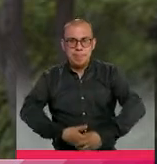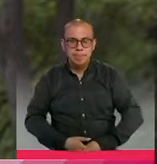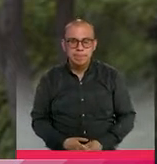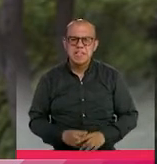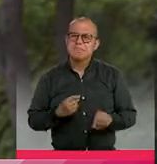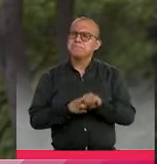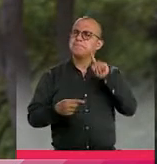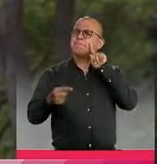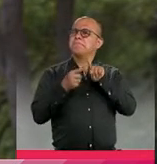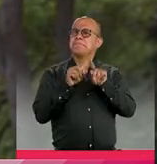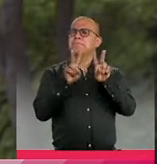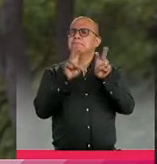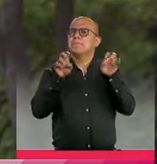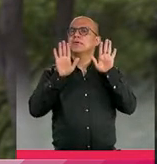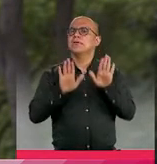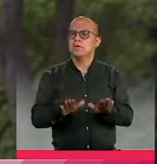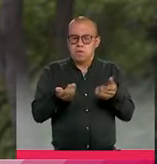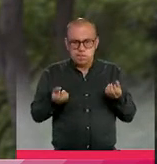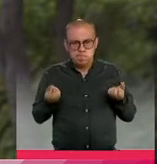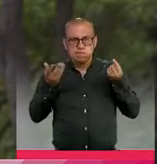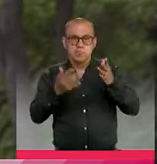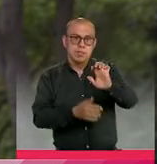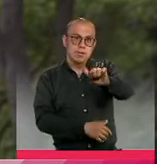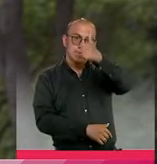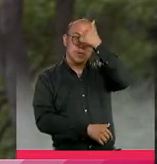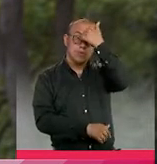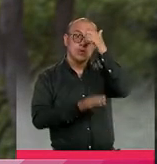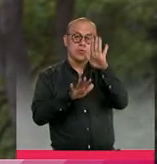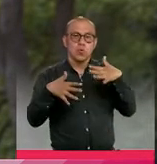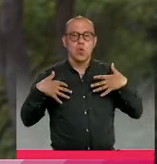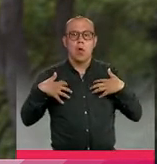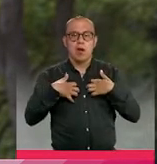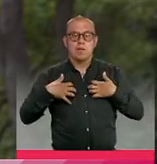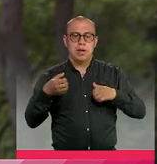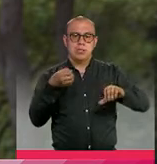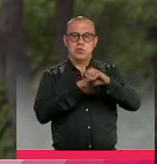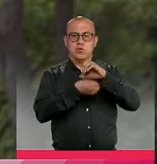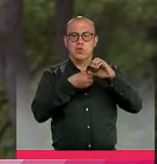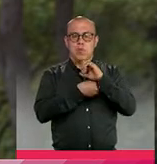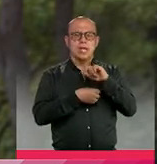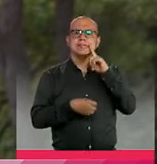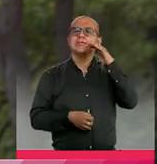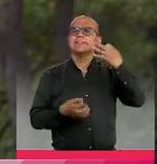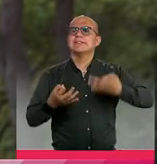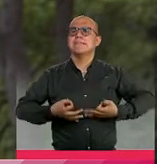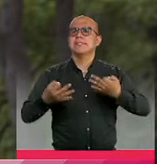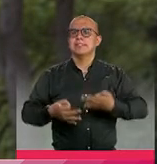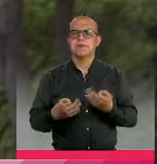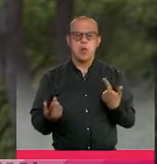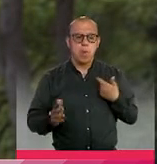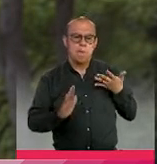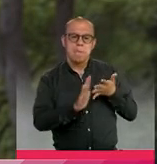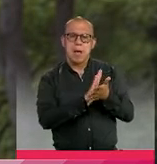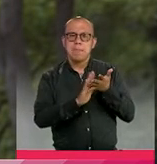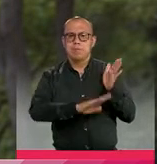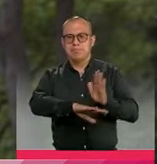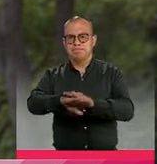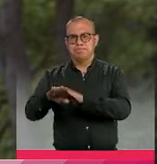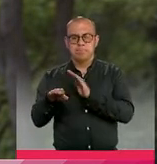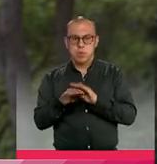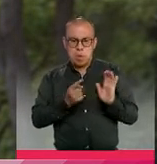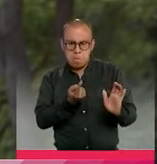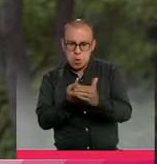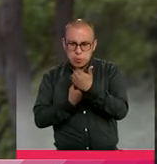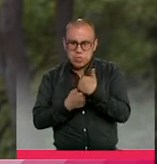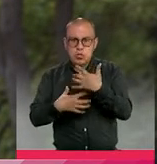pretende darle prioridad a los animales en la ciudad y siempre llevando el mensaje de la protección,